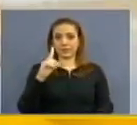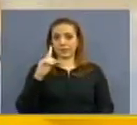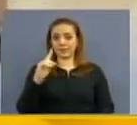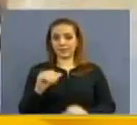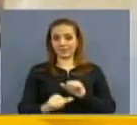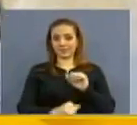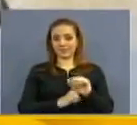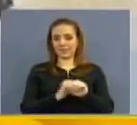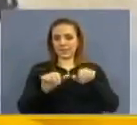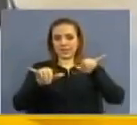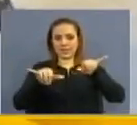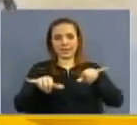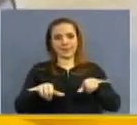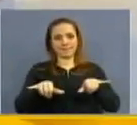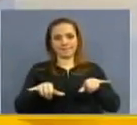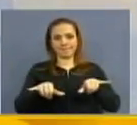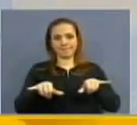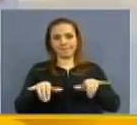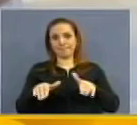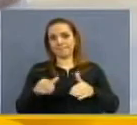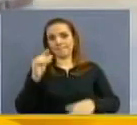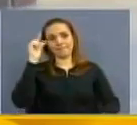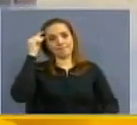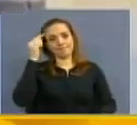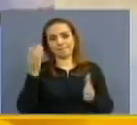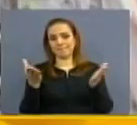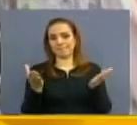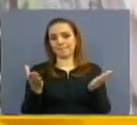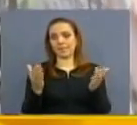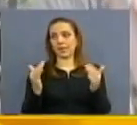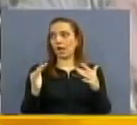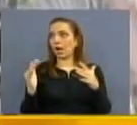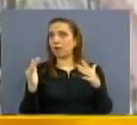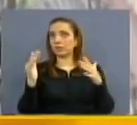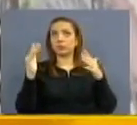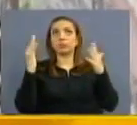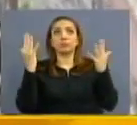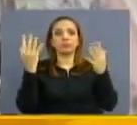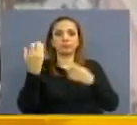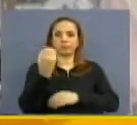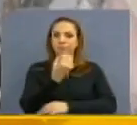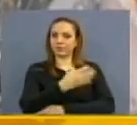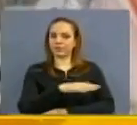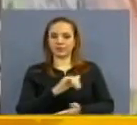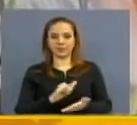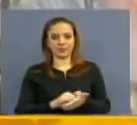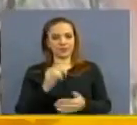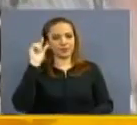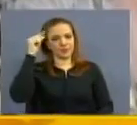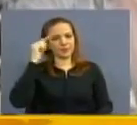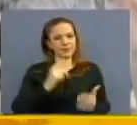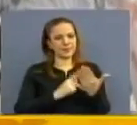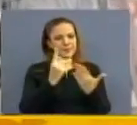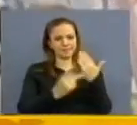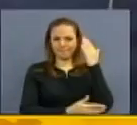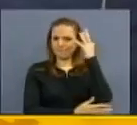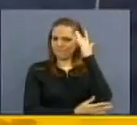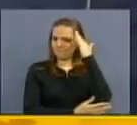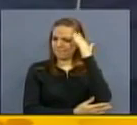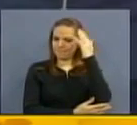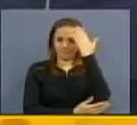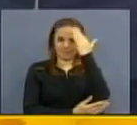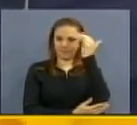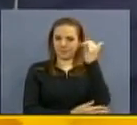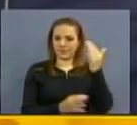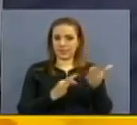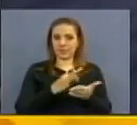y hemos quedado donde como el gobierno quiere, o sea, hemos quedado en un limbo. Eso es lo que el gobierno ha programado. Y nos preocupa la situación porque el